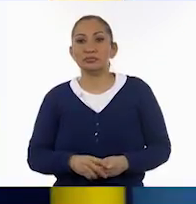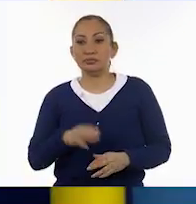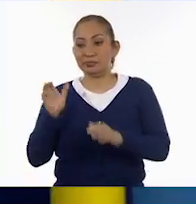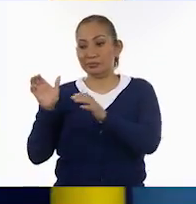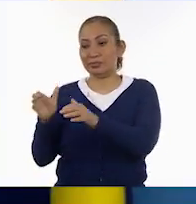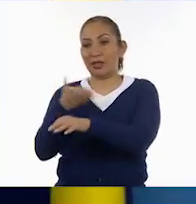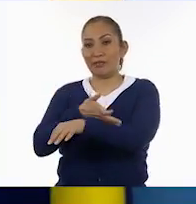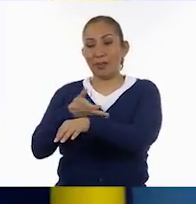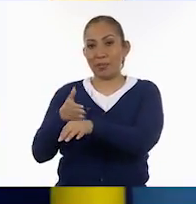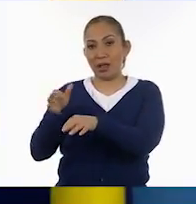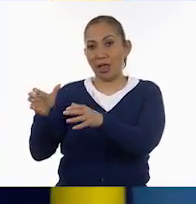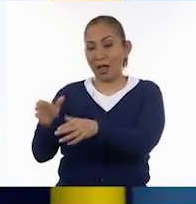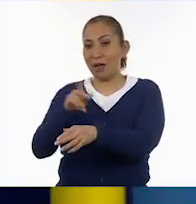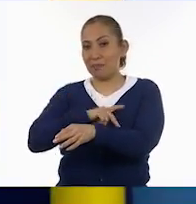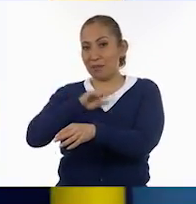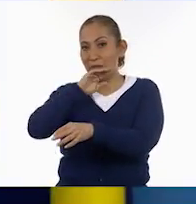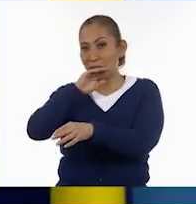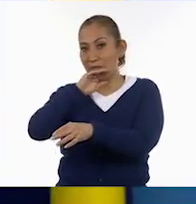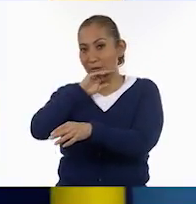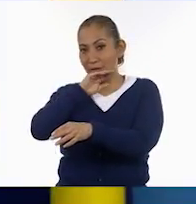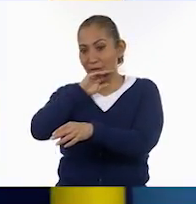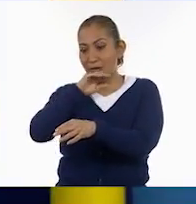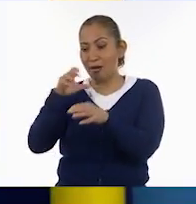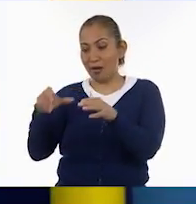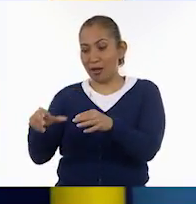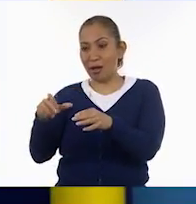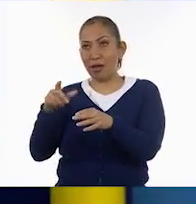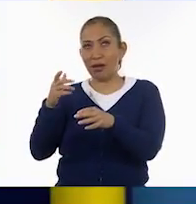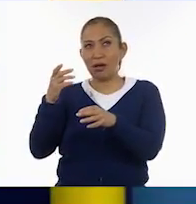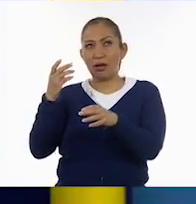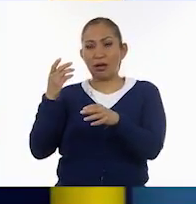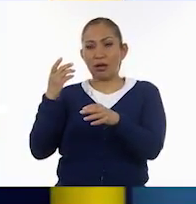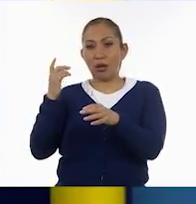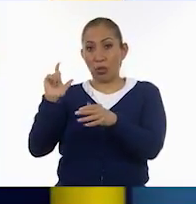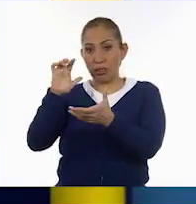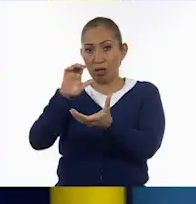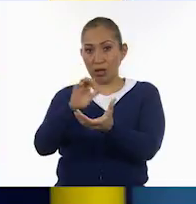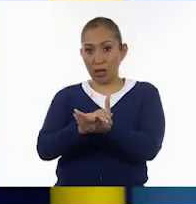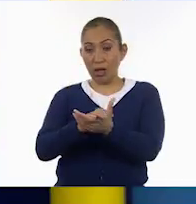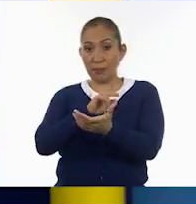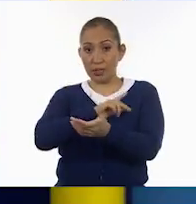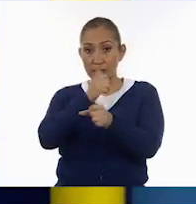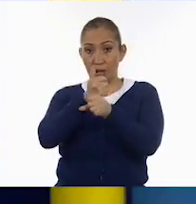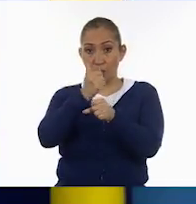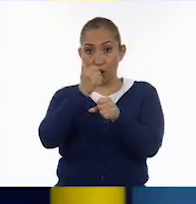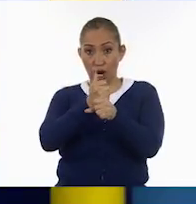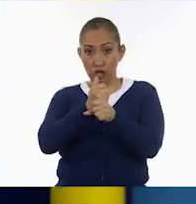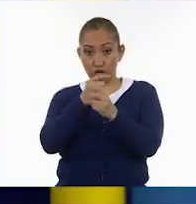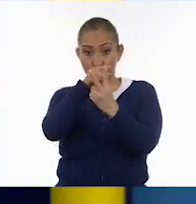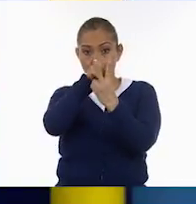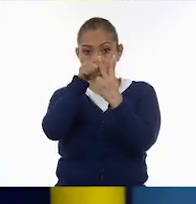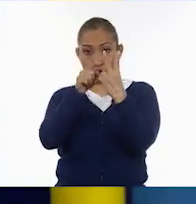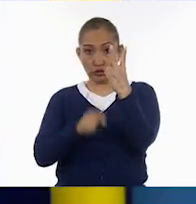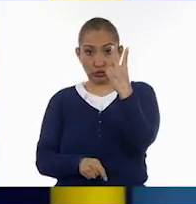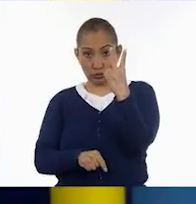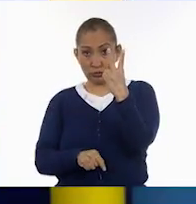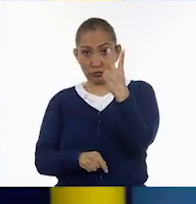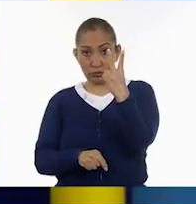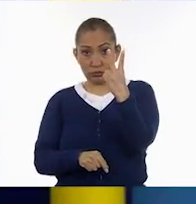de la familia de mi mamá, a partir del casamiento de mis abuelitos,